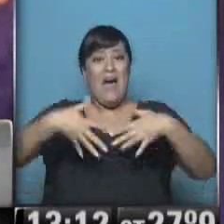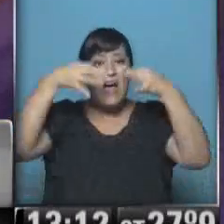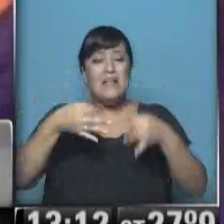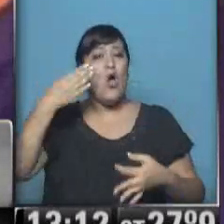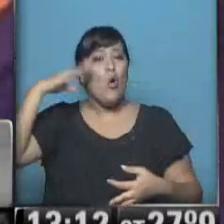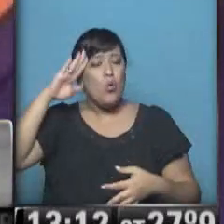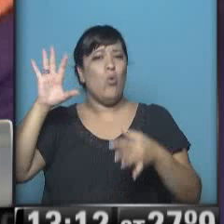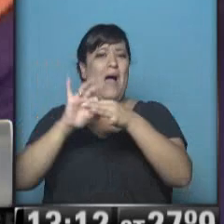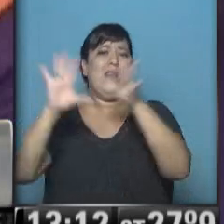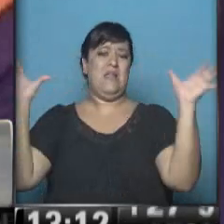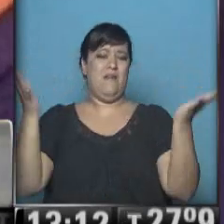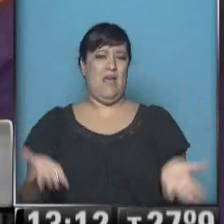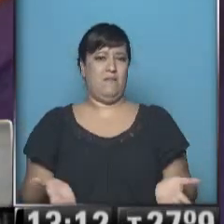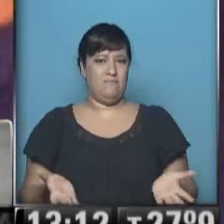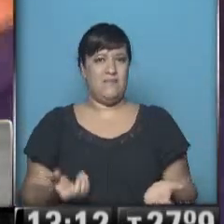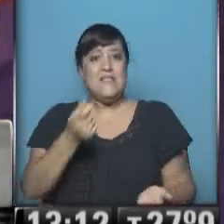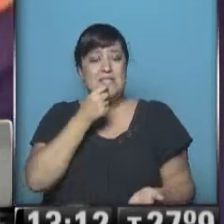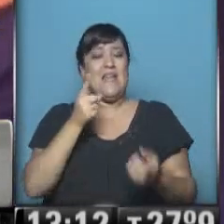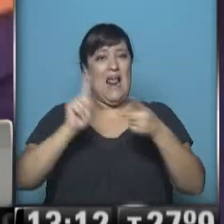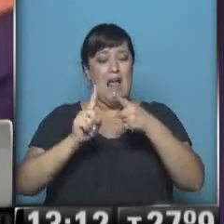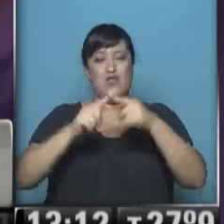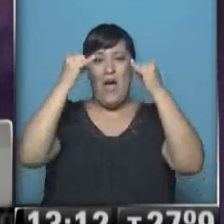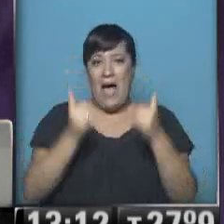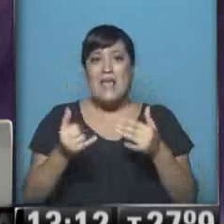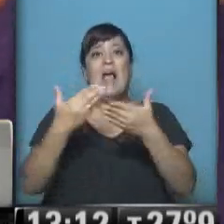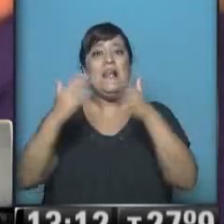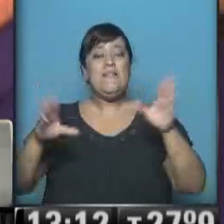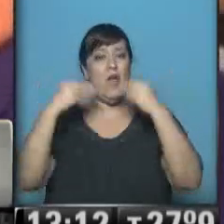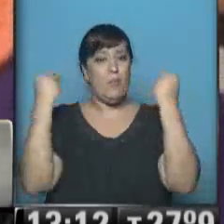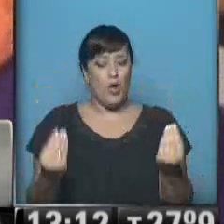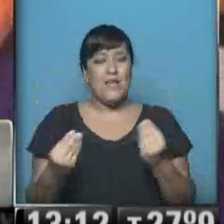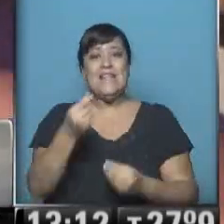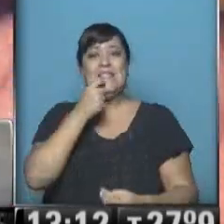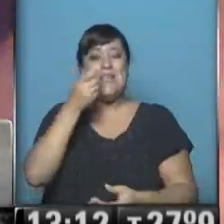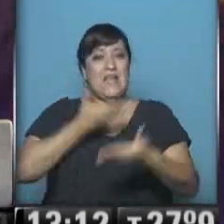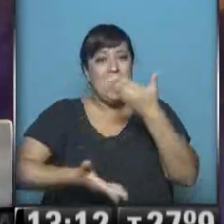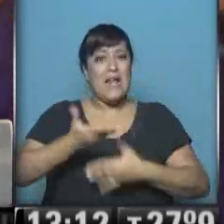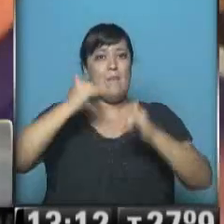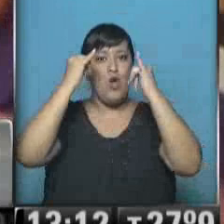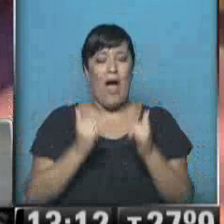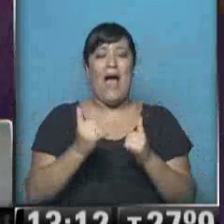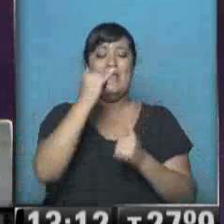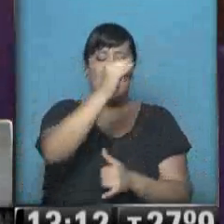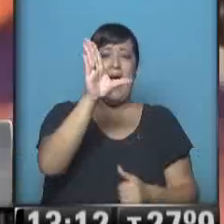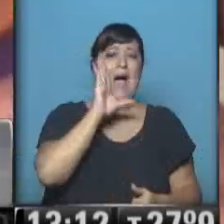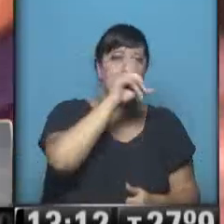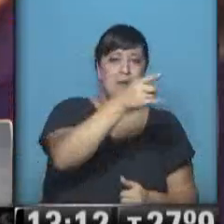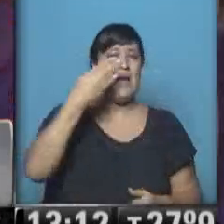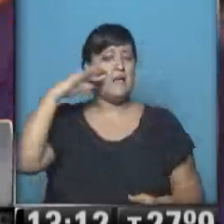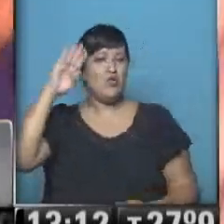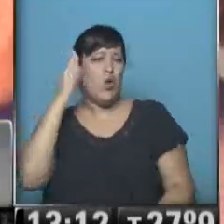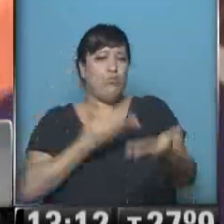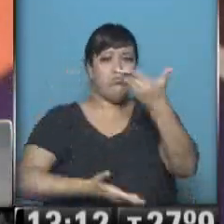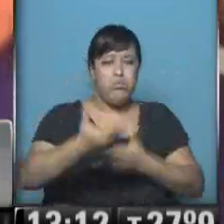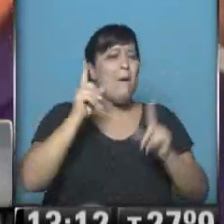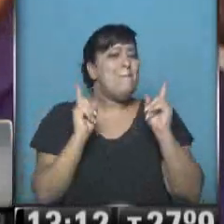ser libre por fin. ¿Por qué va a ser libre por fin? Porque al haber un intercambio entre americanos y cubanos para allá y para acá,